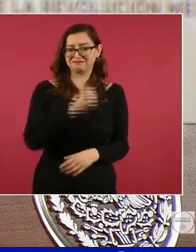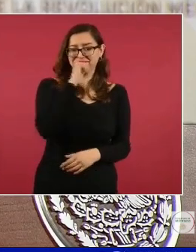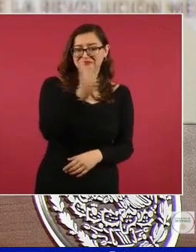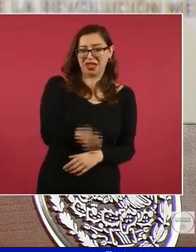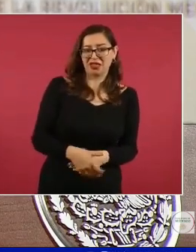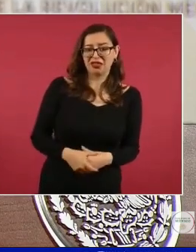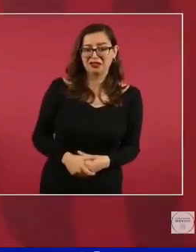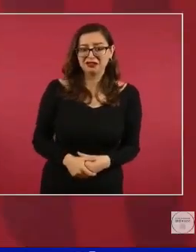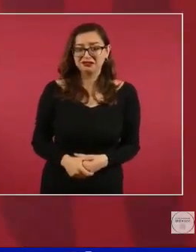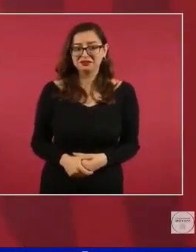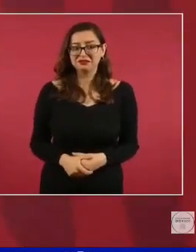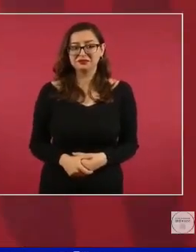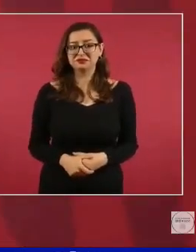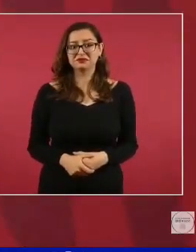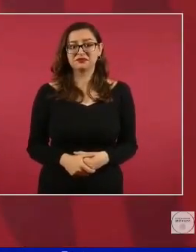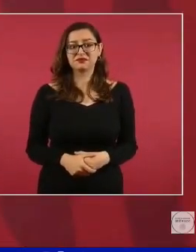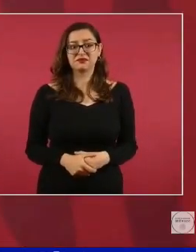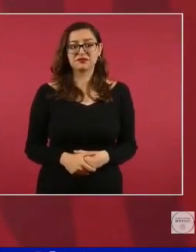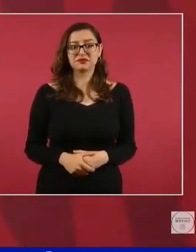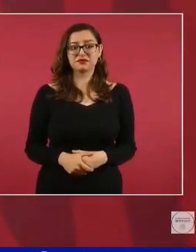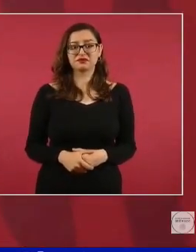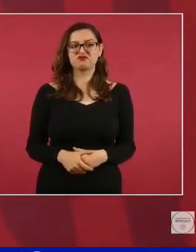ahí andan